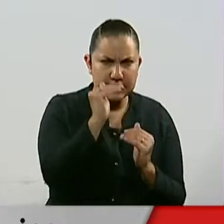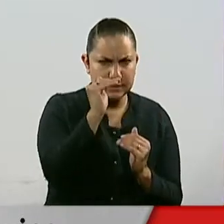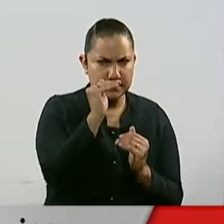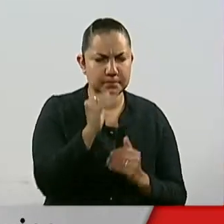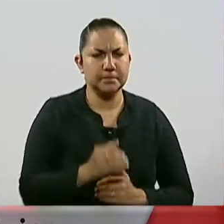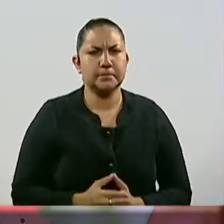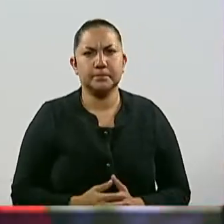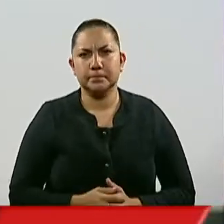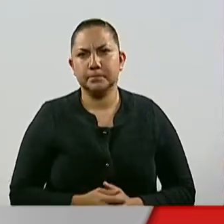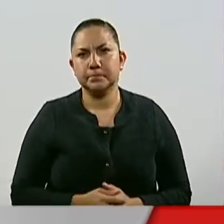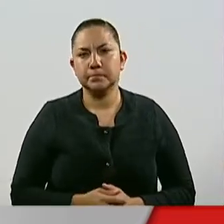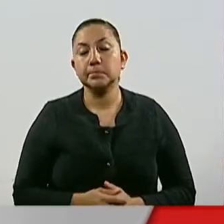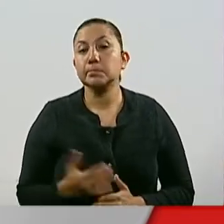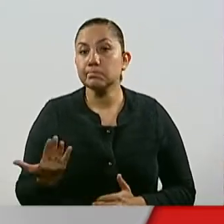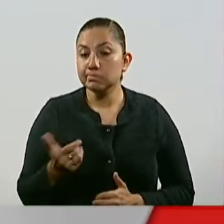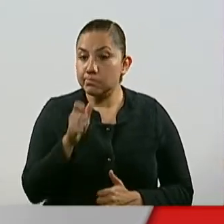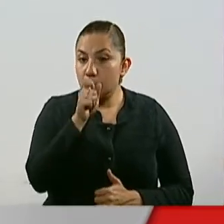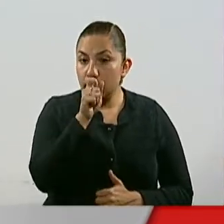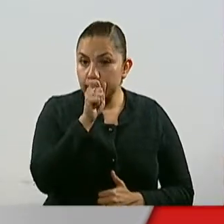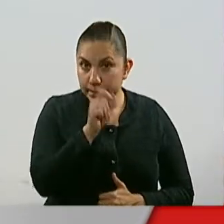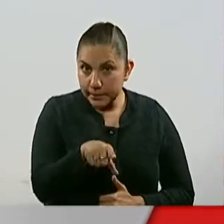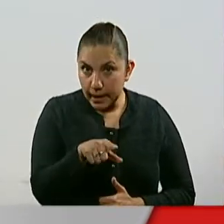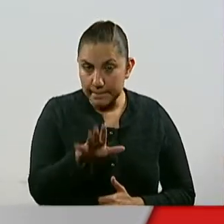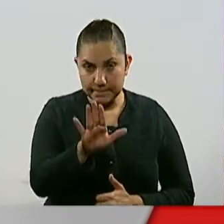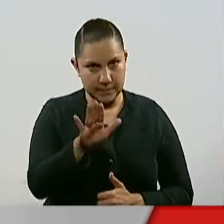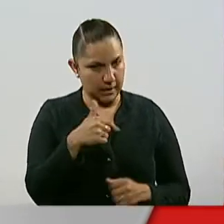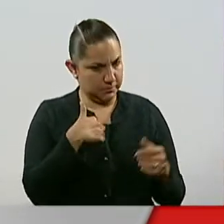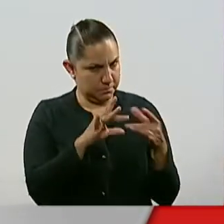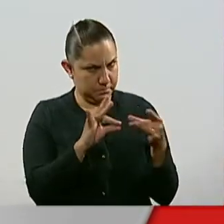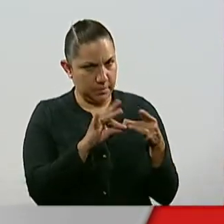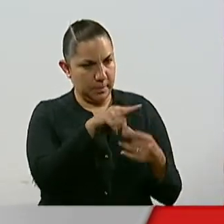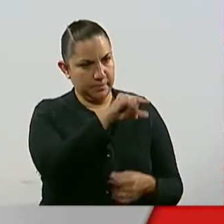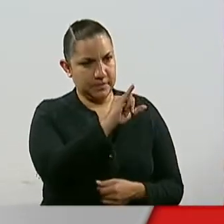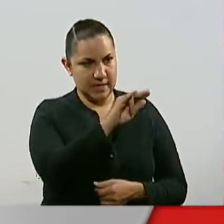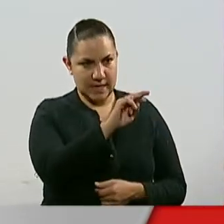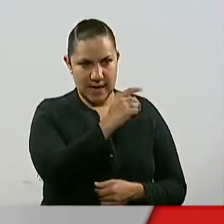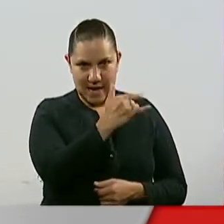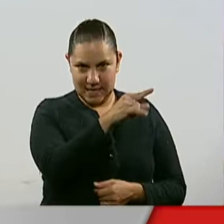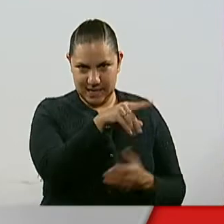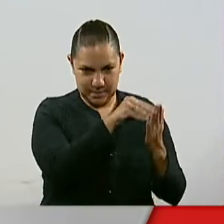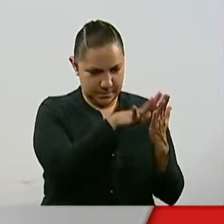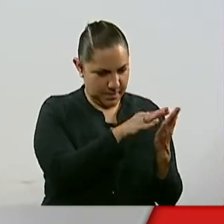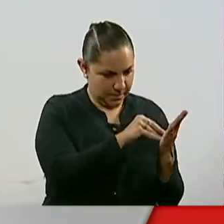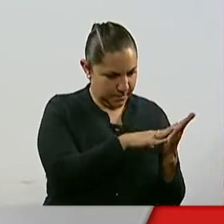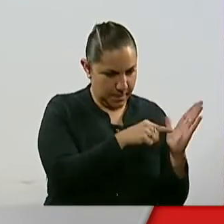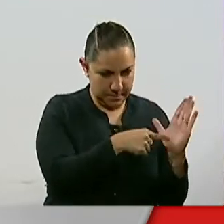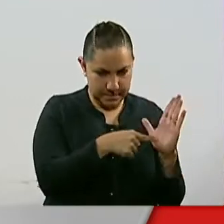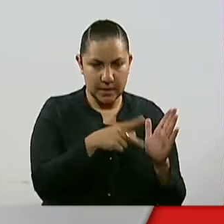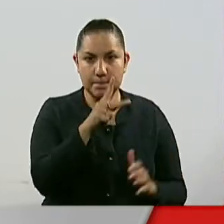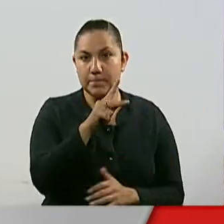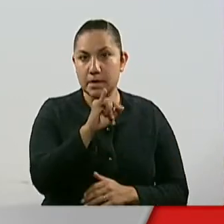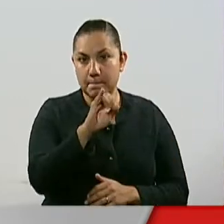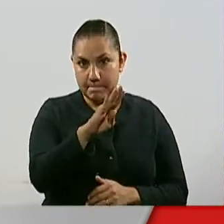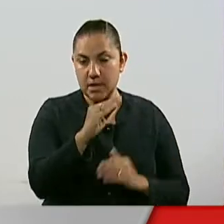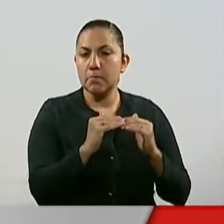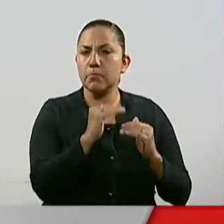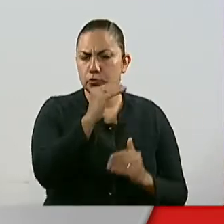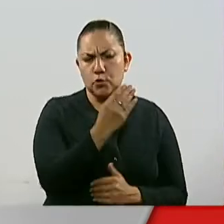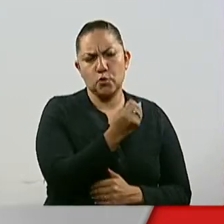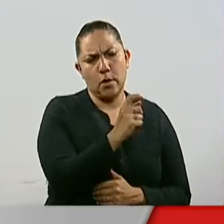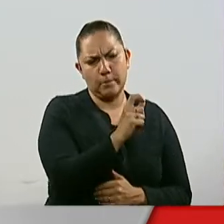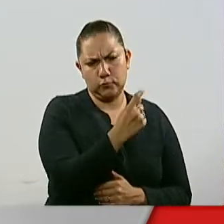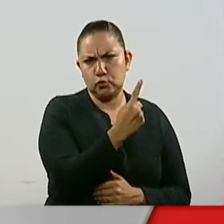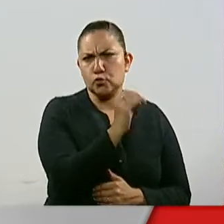también debemos decir que de acuerdo al inegi el pib creció punto 9 durante